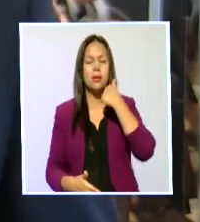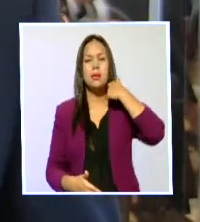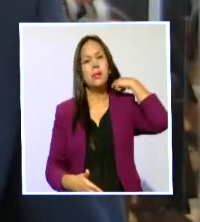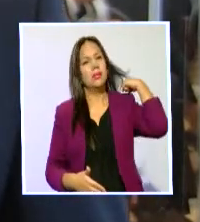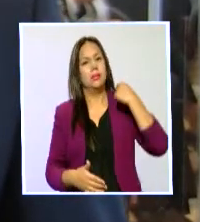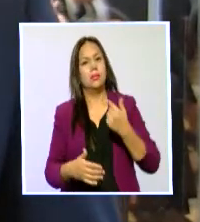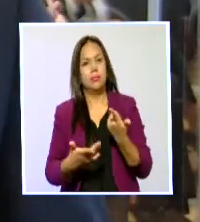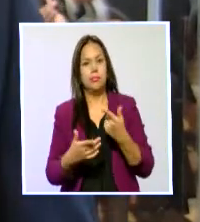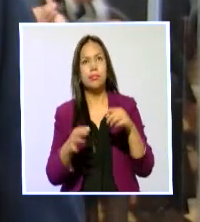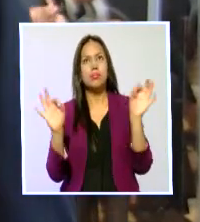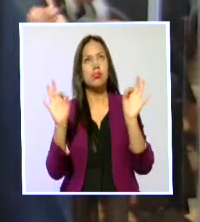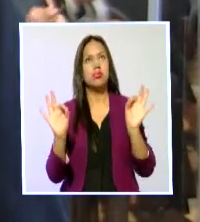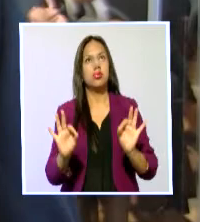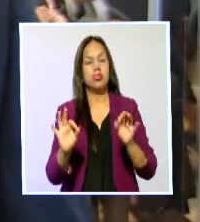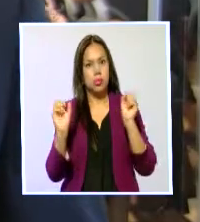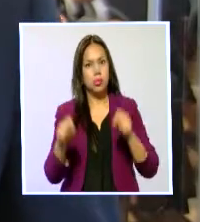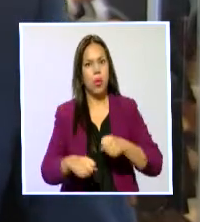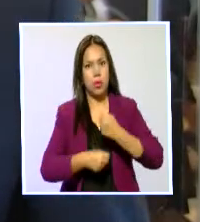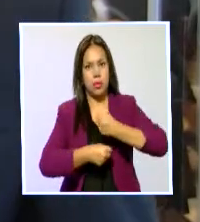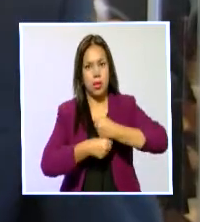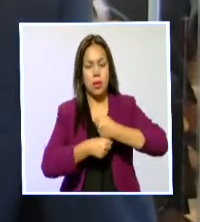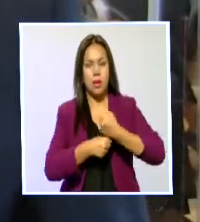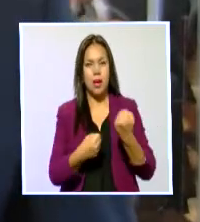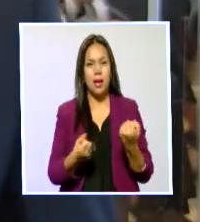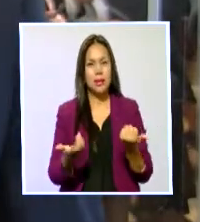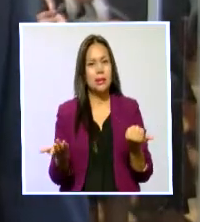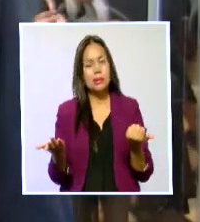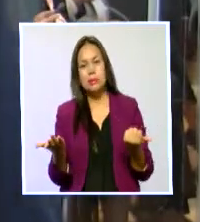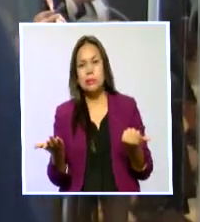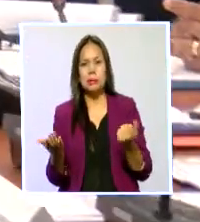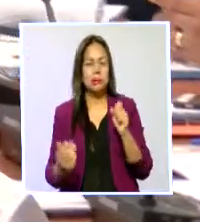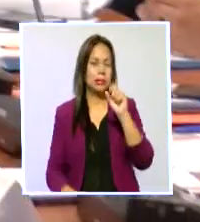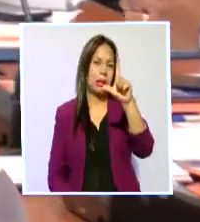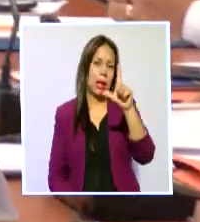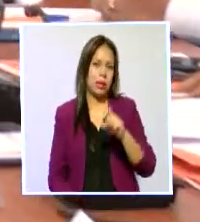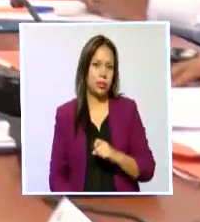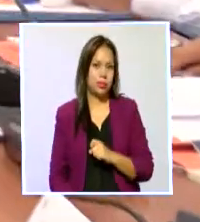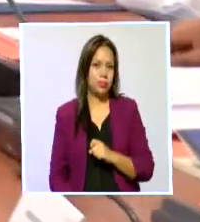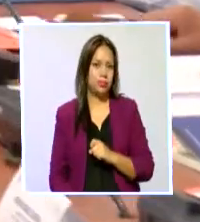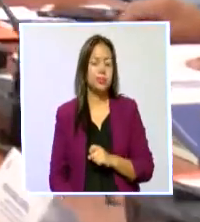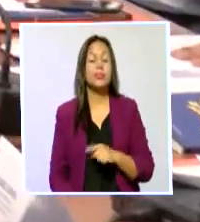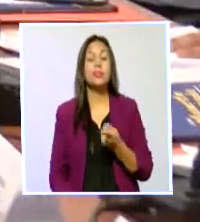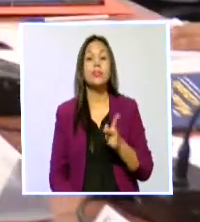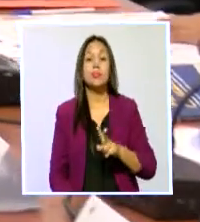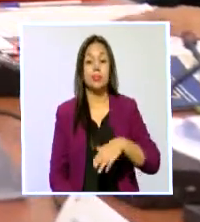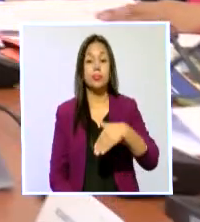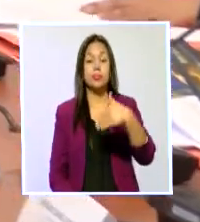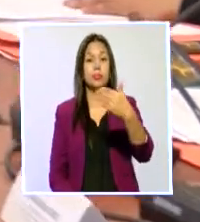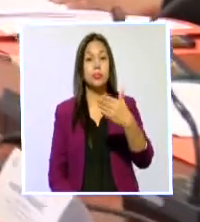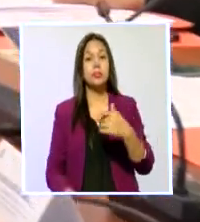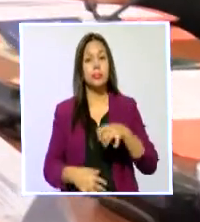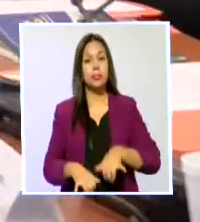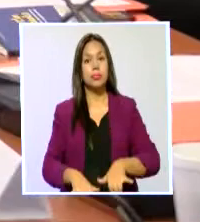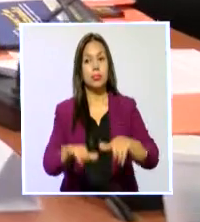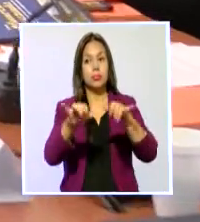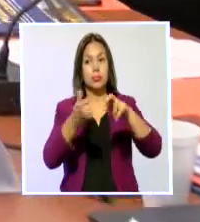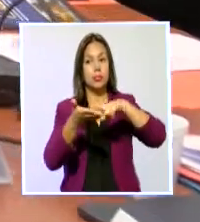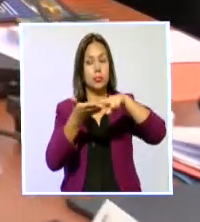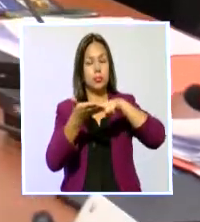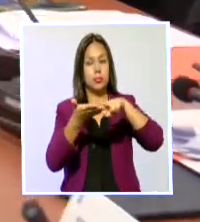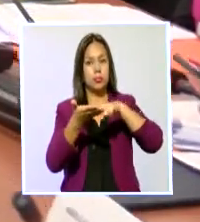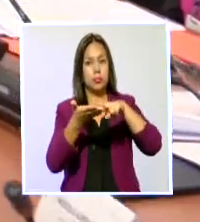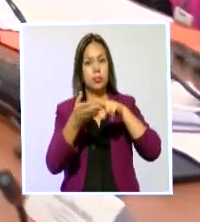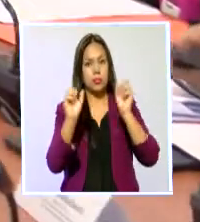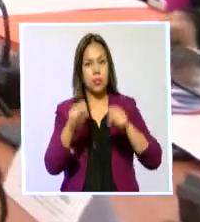generar electricidad no son las adecuadas para el sector. Está previsto que en las próximas semanas continúen las reuniones